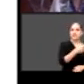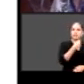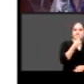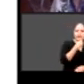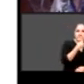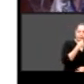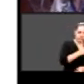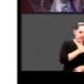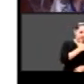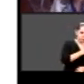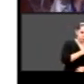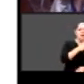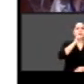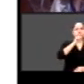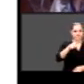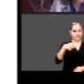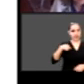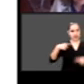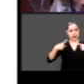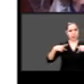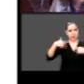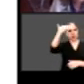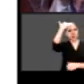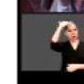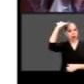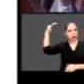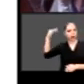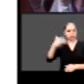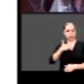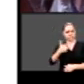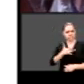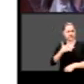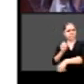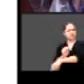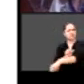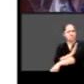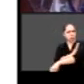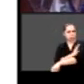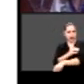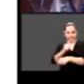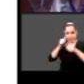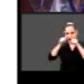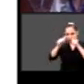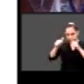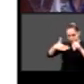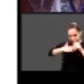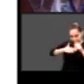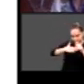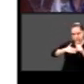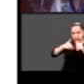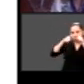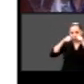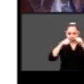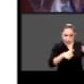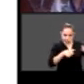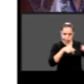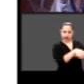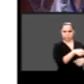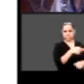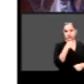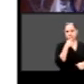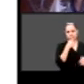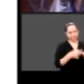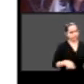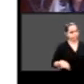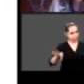pero también de los niños y lo que las investigaciones recientes nos han mostrado es que las las emociones se